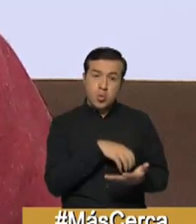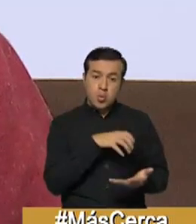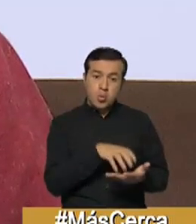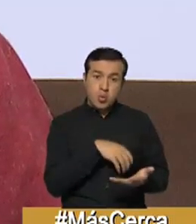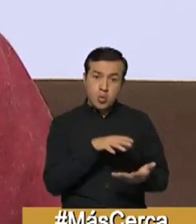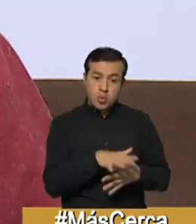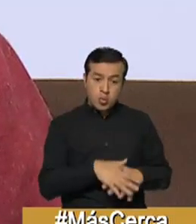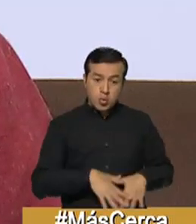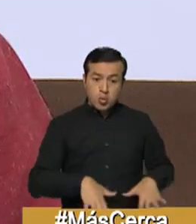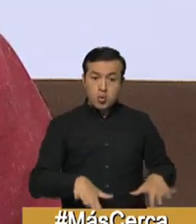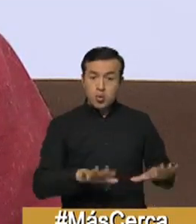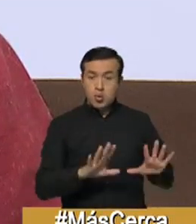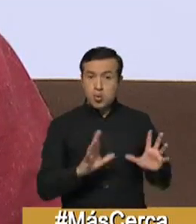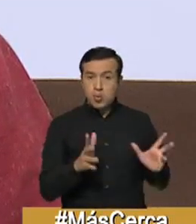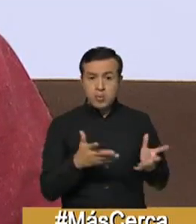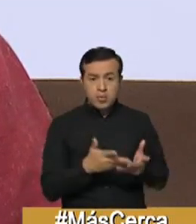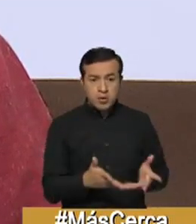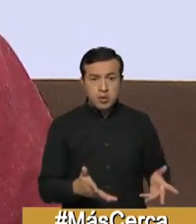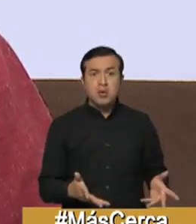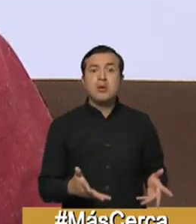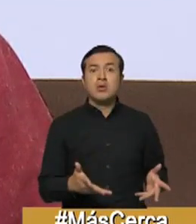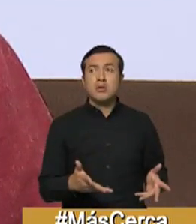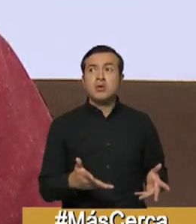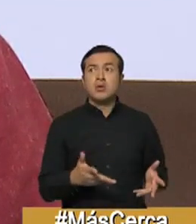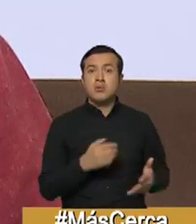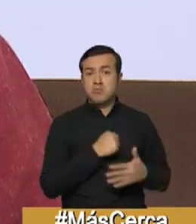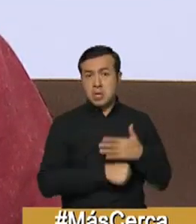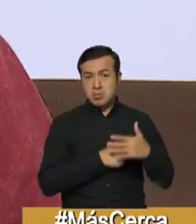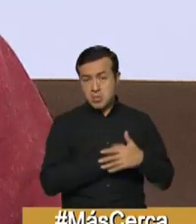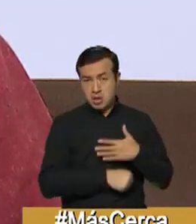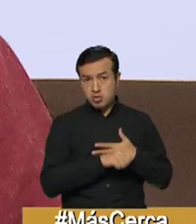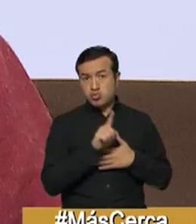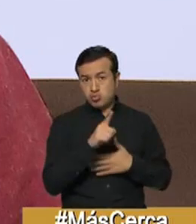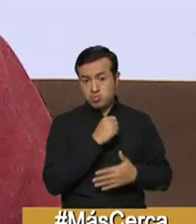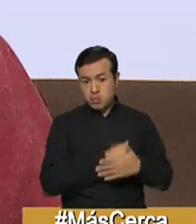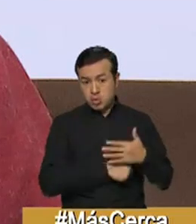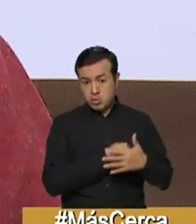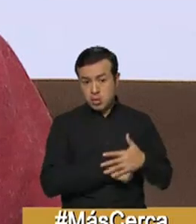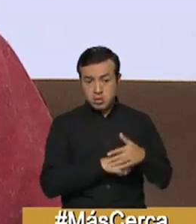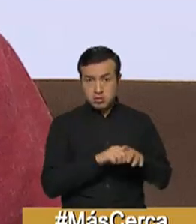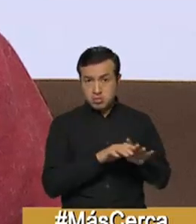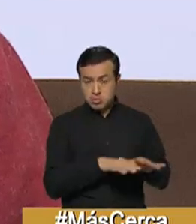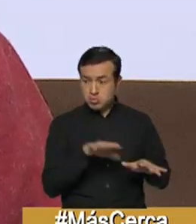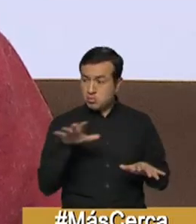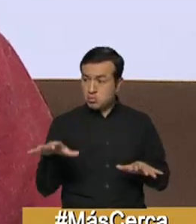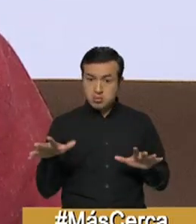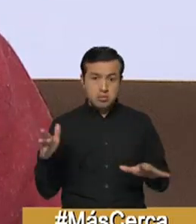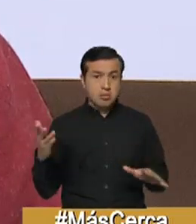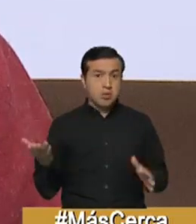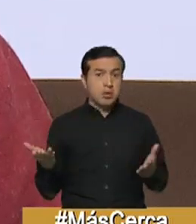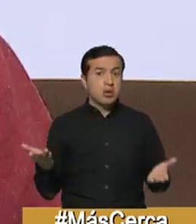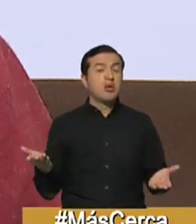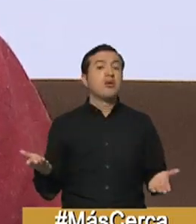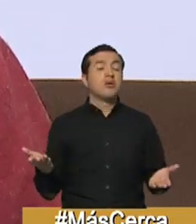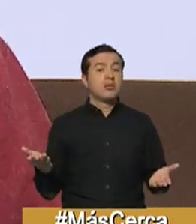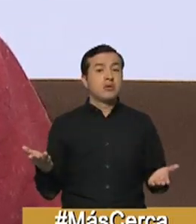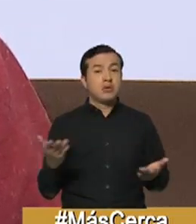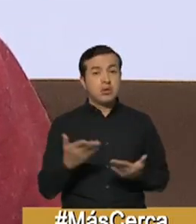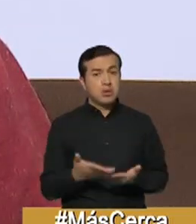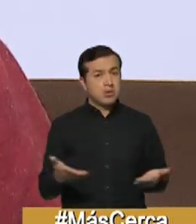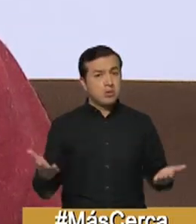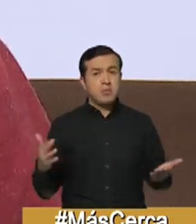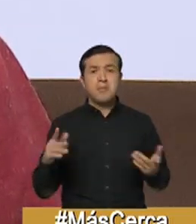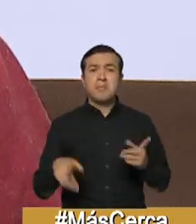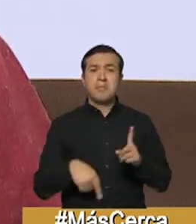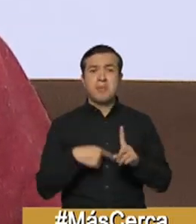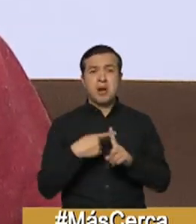hacen huecos y ahí paren, tienen sus cachorritos, y eso sigue